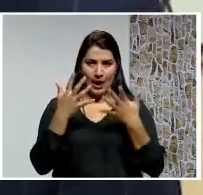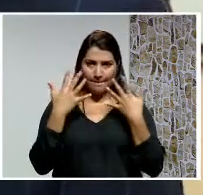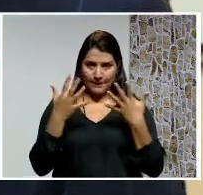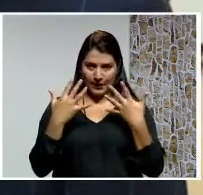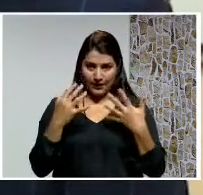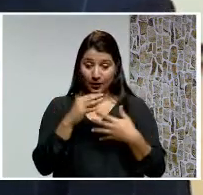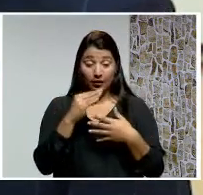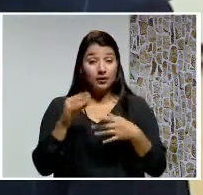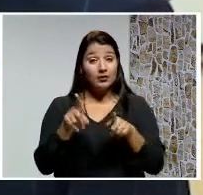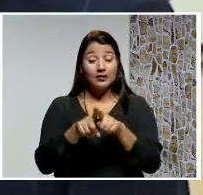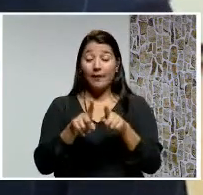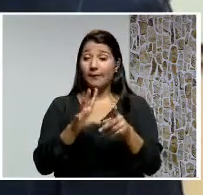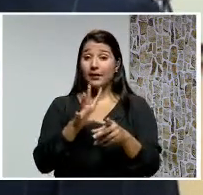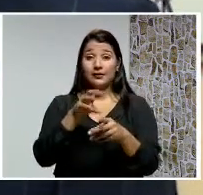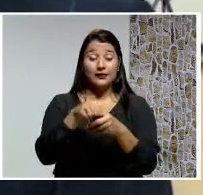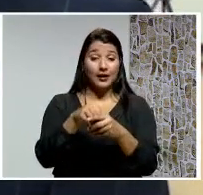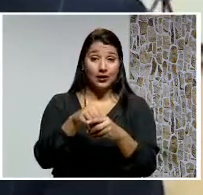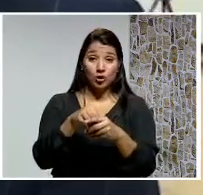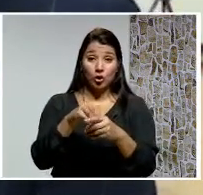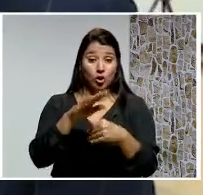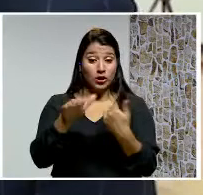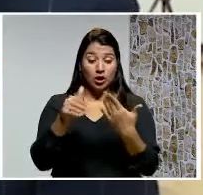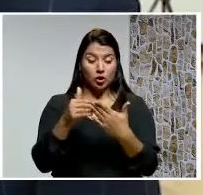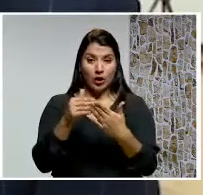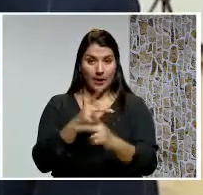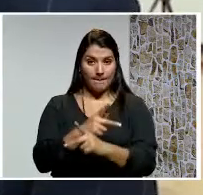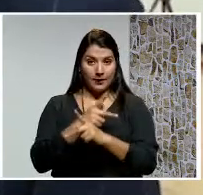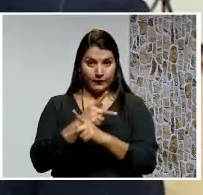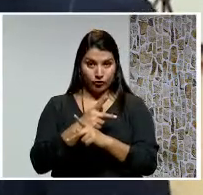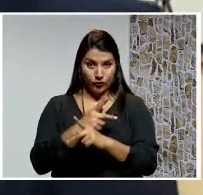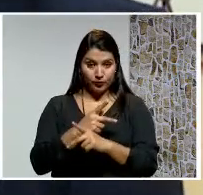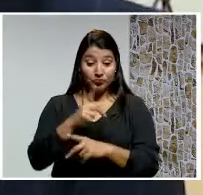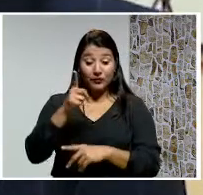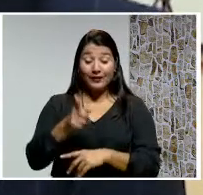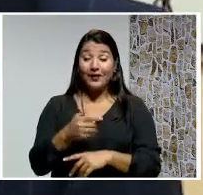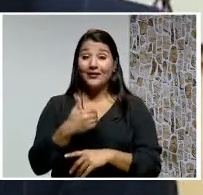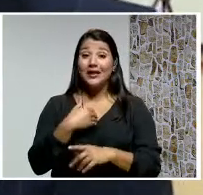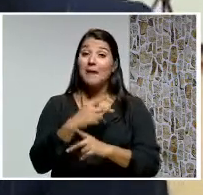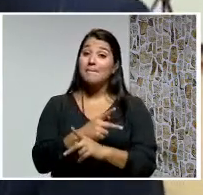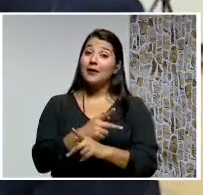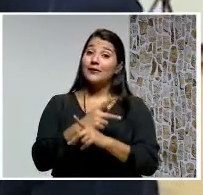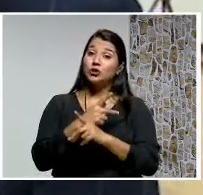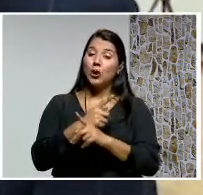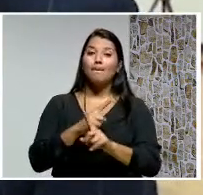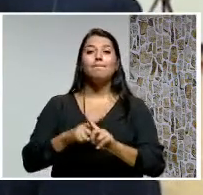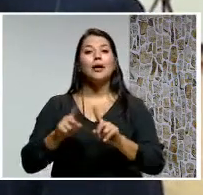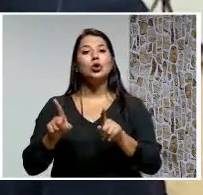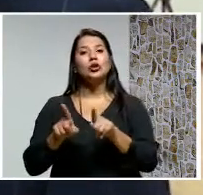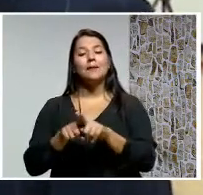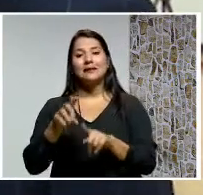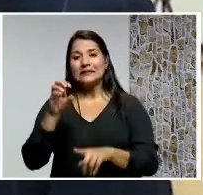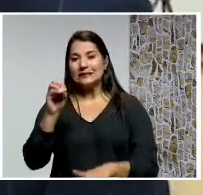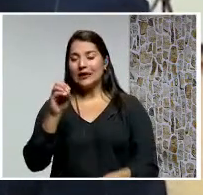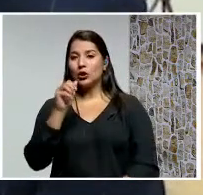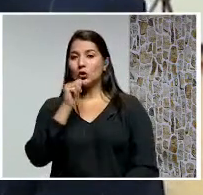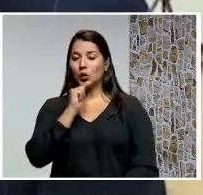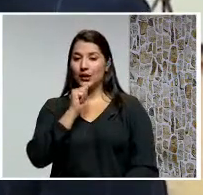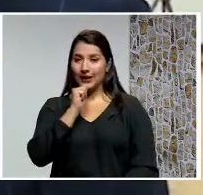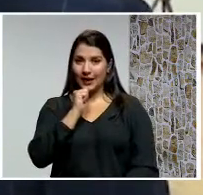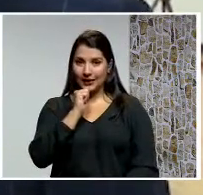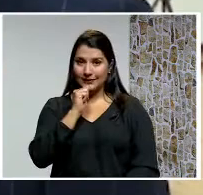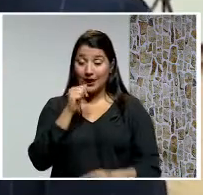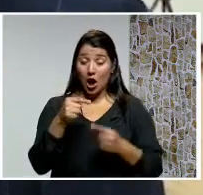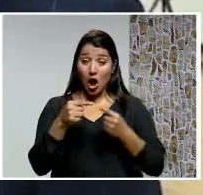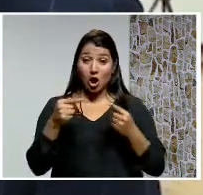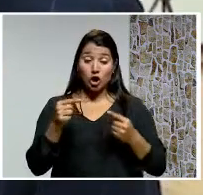parte de todas las acciones de prevención. Tiene que haber prevención, pero tiene que haber cero tolerancia contra